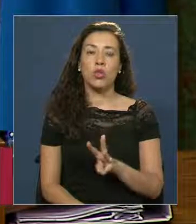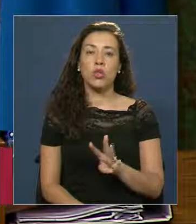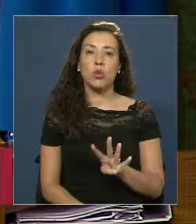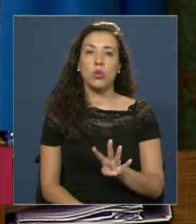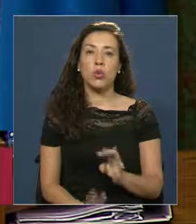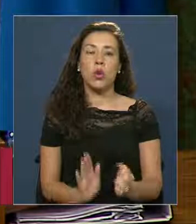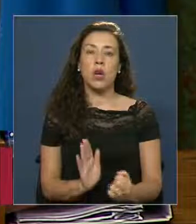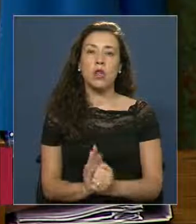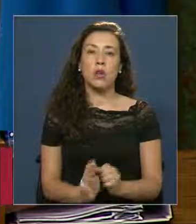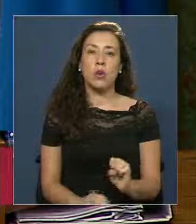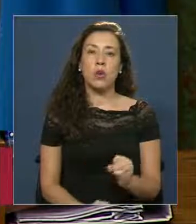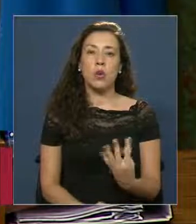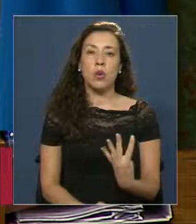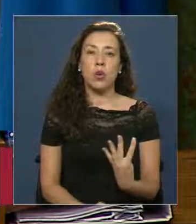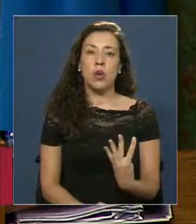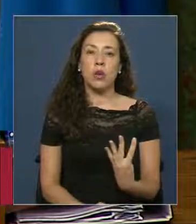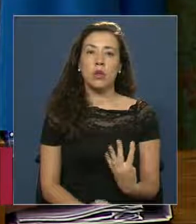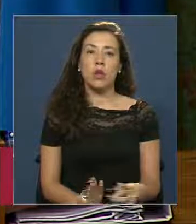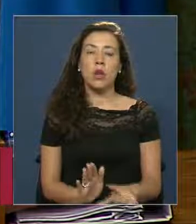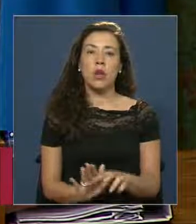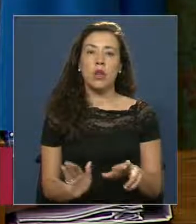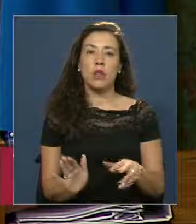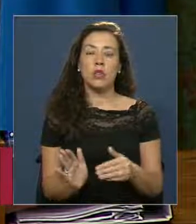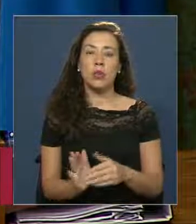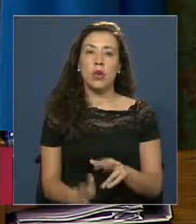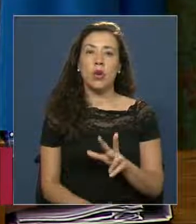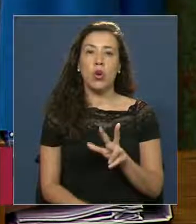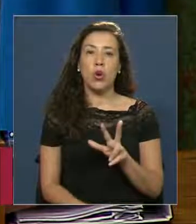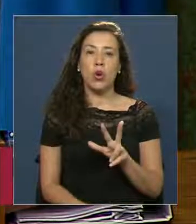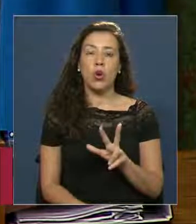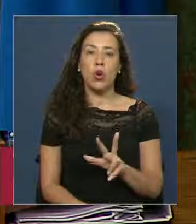18.834 y el artículo 4 de la ley